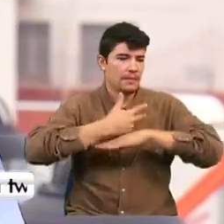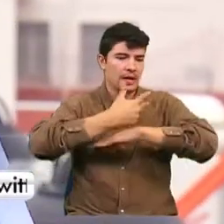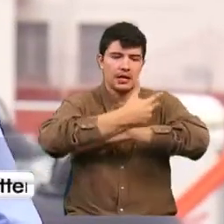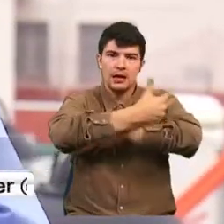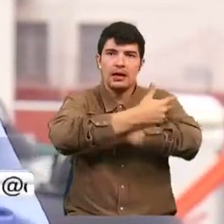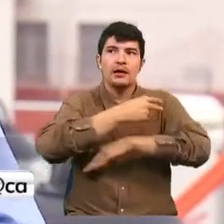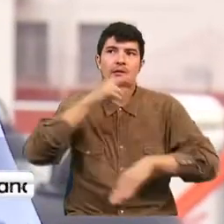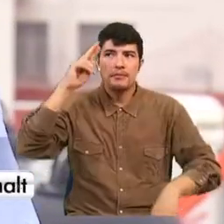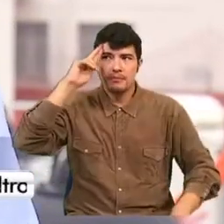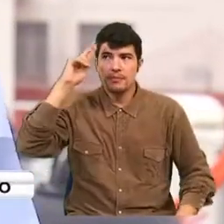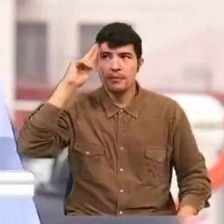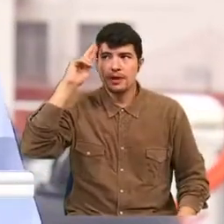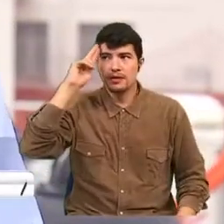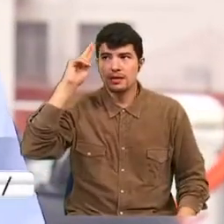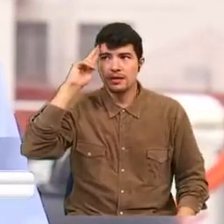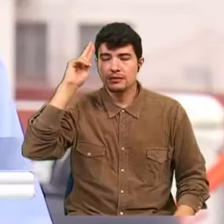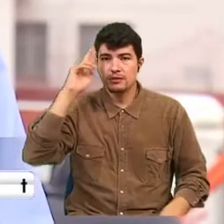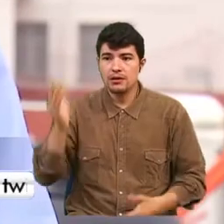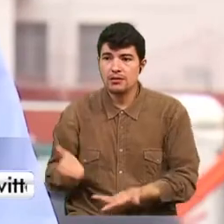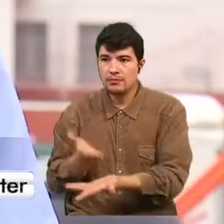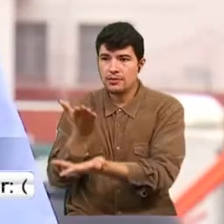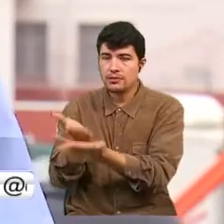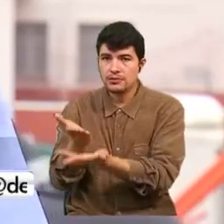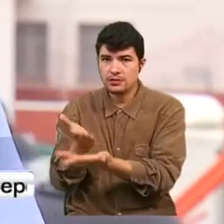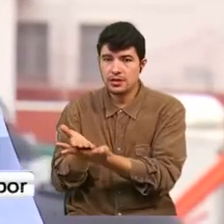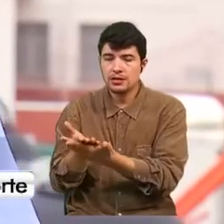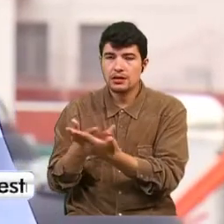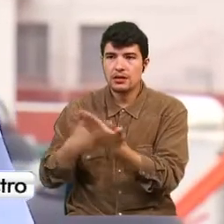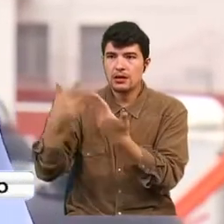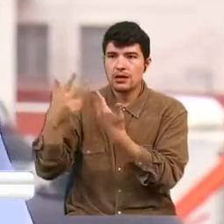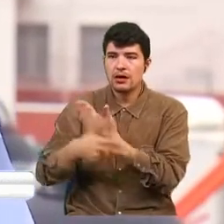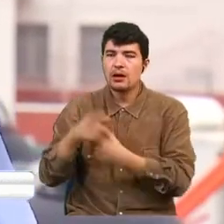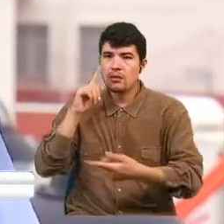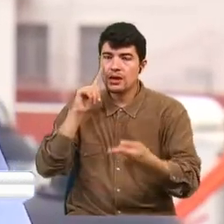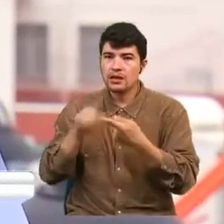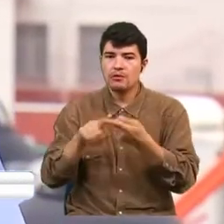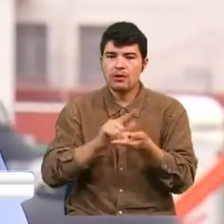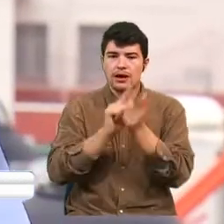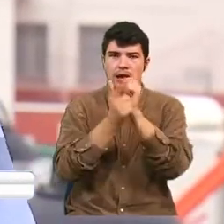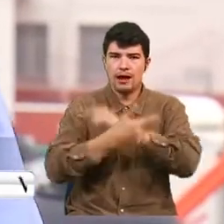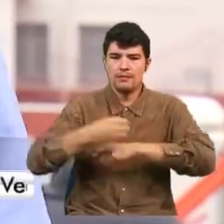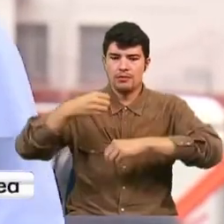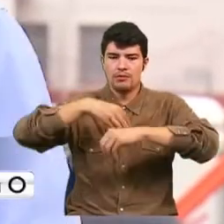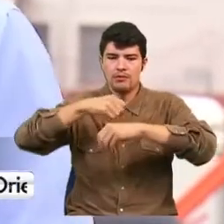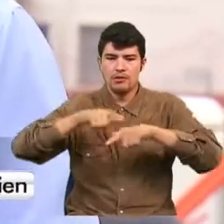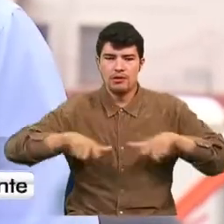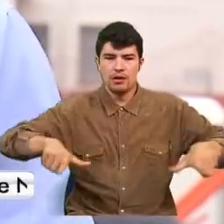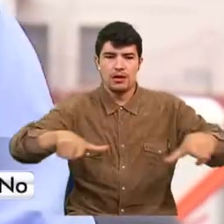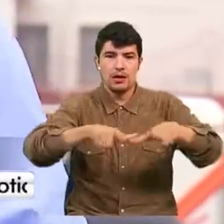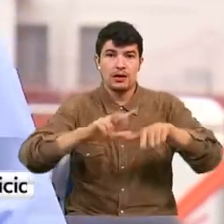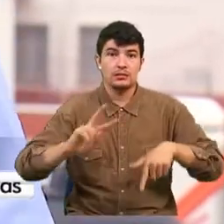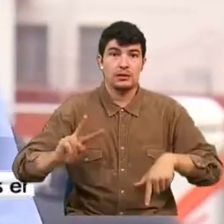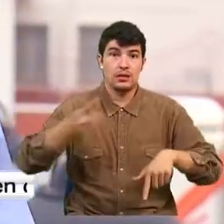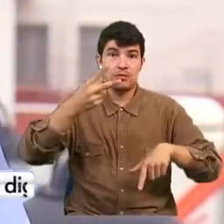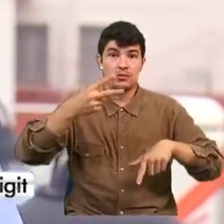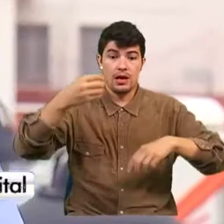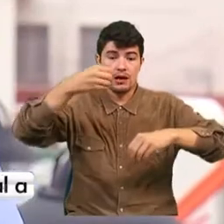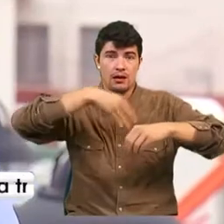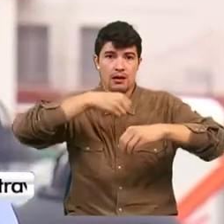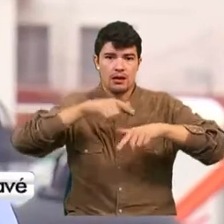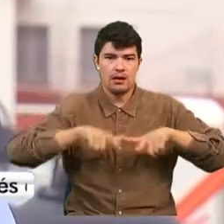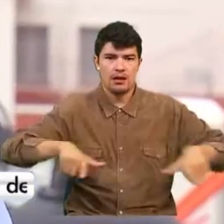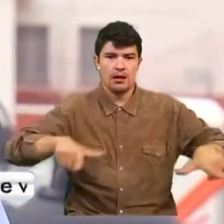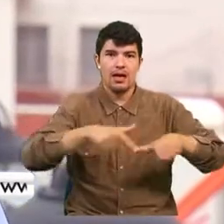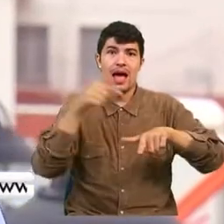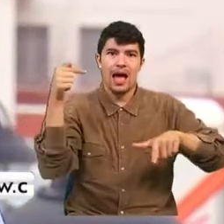y por eso se va a presentar un proyecto con esta intención de esa plaza de mercado. Poder hacer la segunda plaza, la segunda planta y que